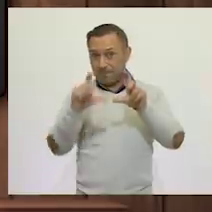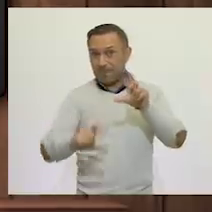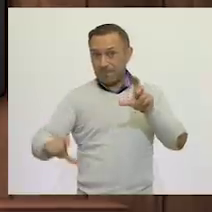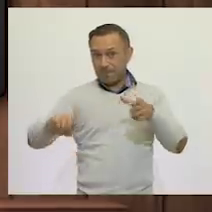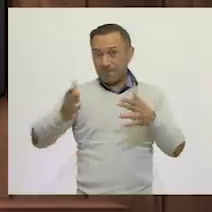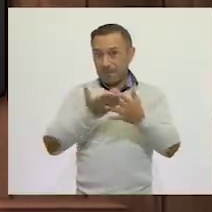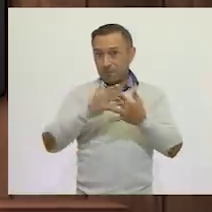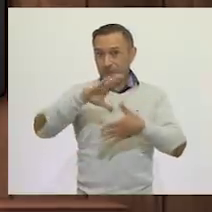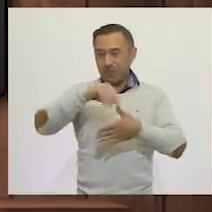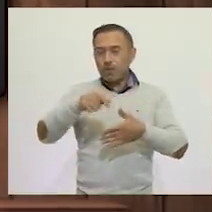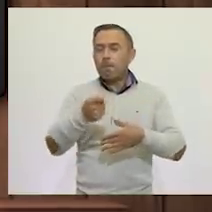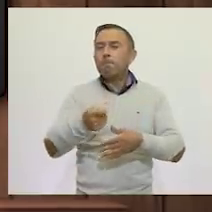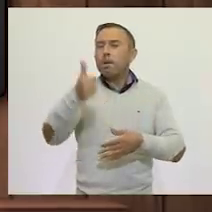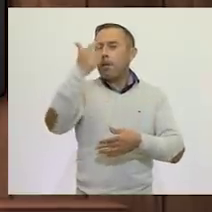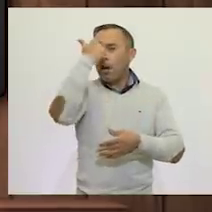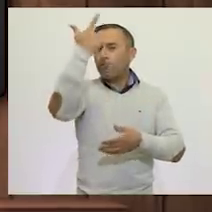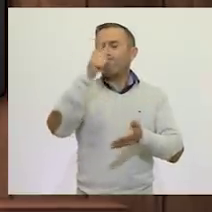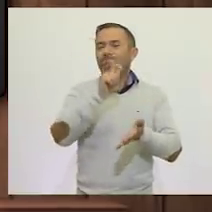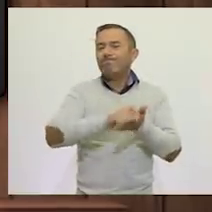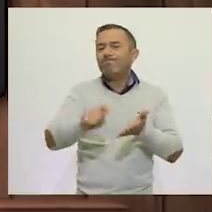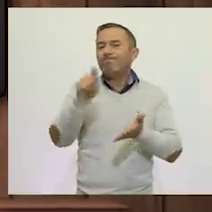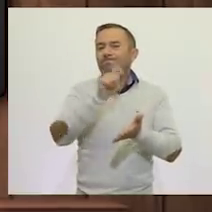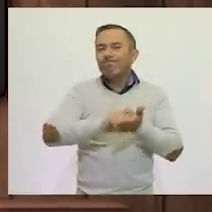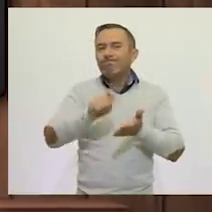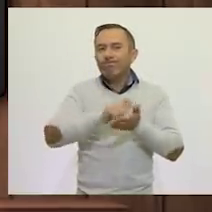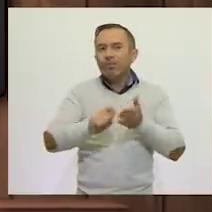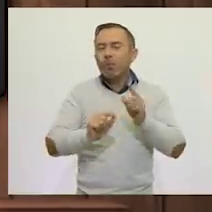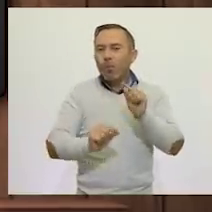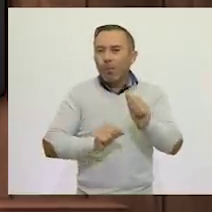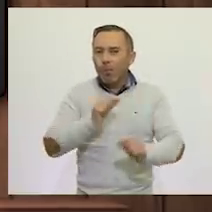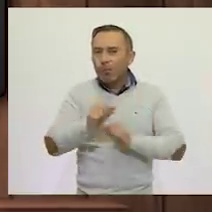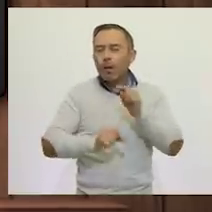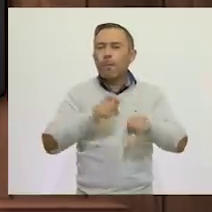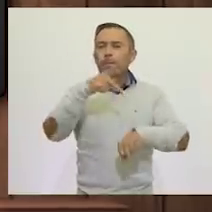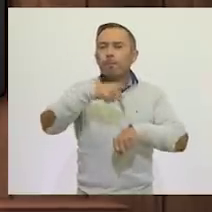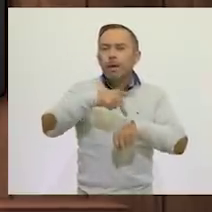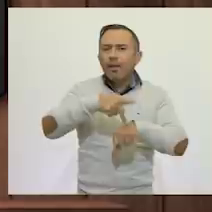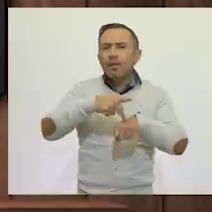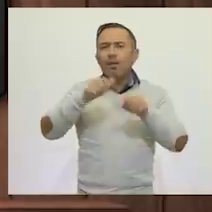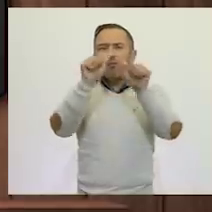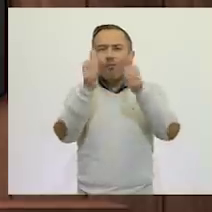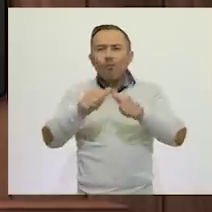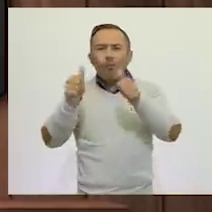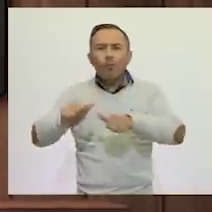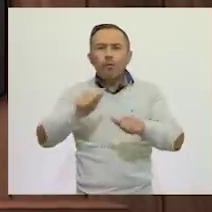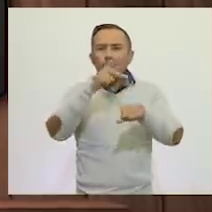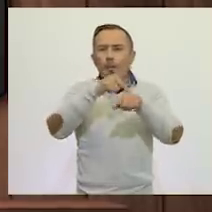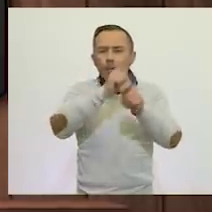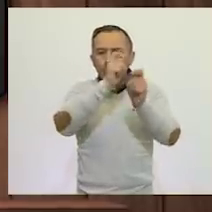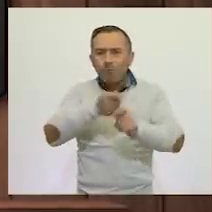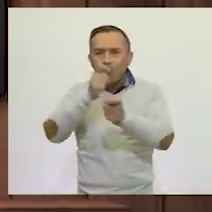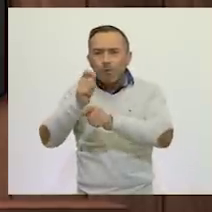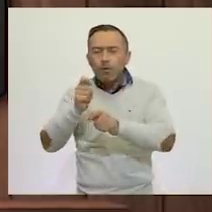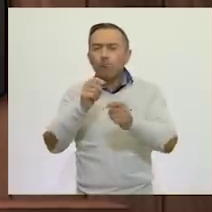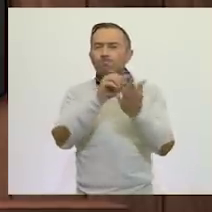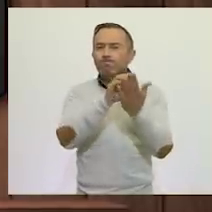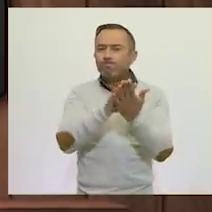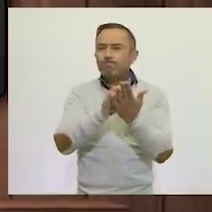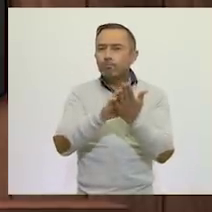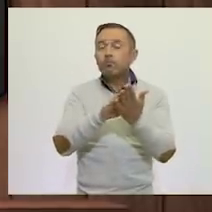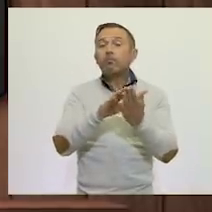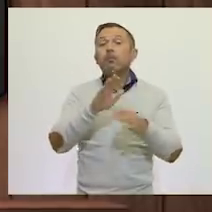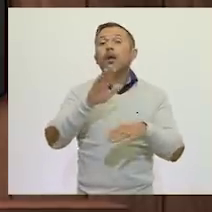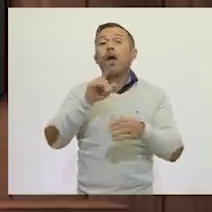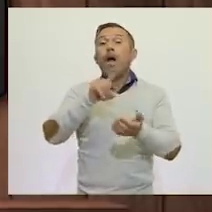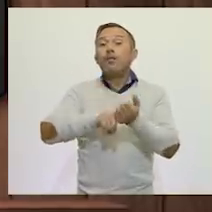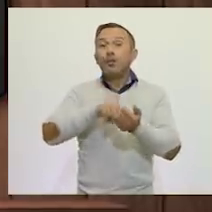jeroglífico, poco a poco perfeccionada e inscrita en diversas piedras y esculturas. Al mismo tiempo, otras ciudades florecían en